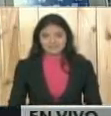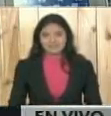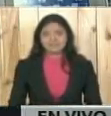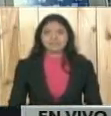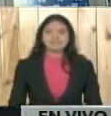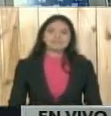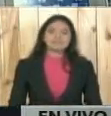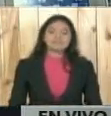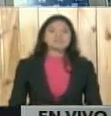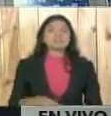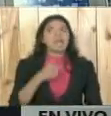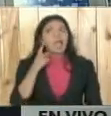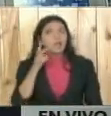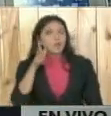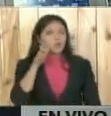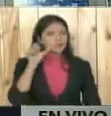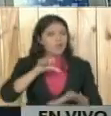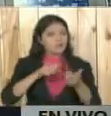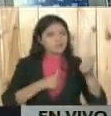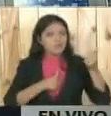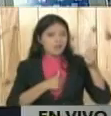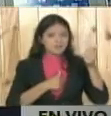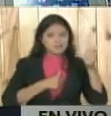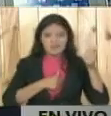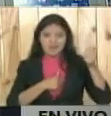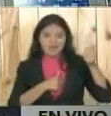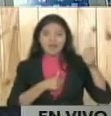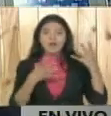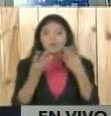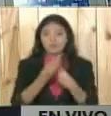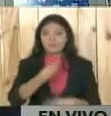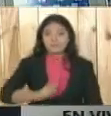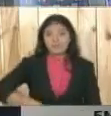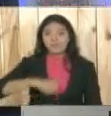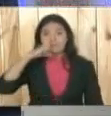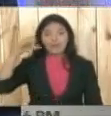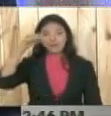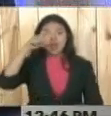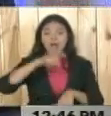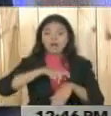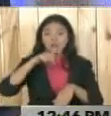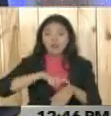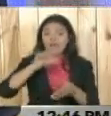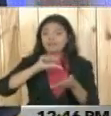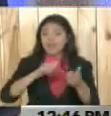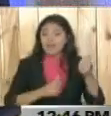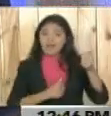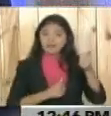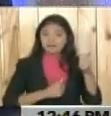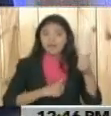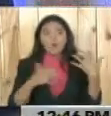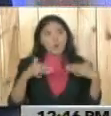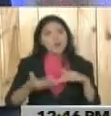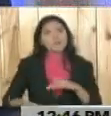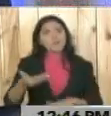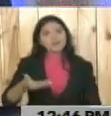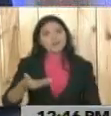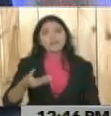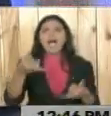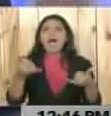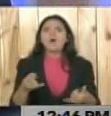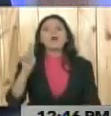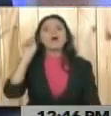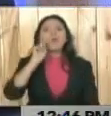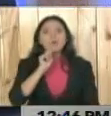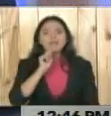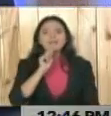Bueno, bien sabroso escuchar esa salsa a esta hora con el presidente Nicolás Maduro y la hora de la salsa. Importantes anuncios. Mario Silva, ahora los martes de 7 a